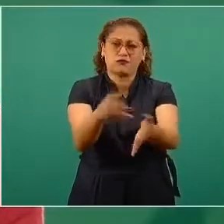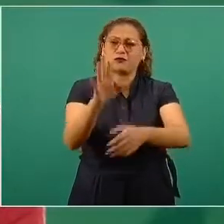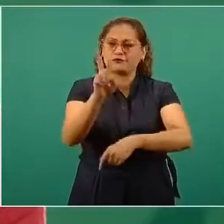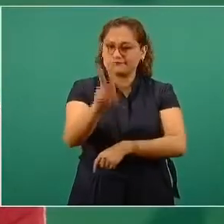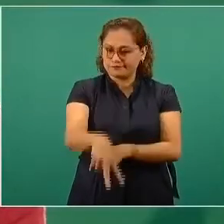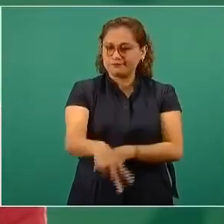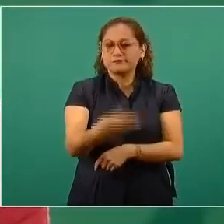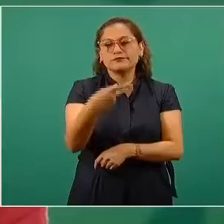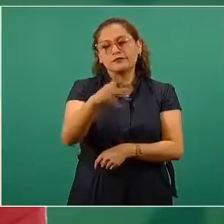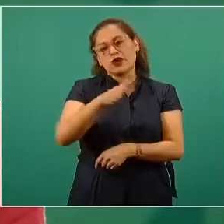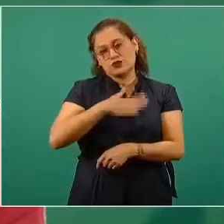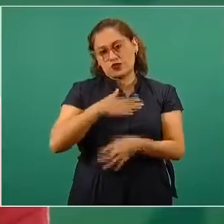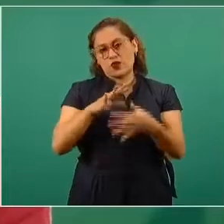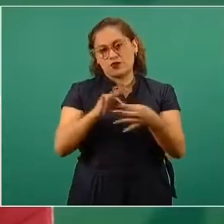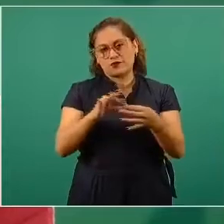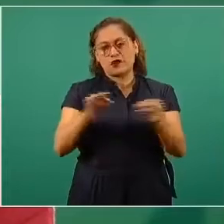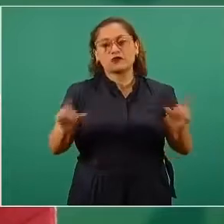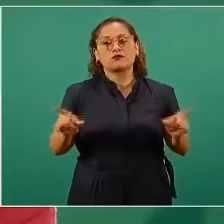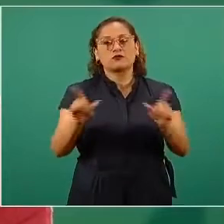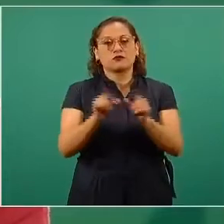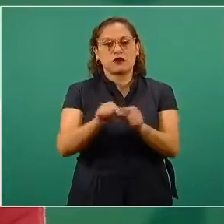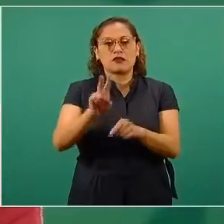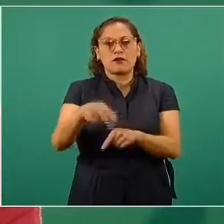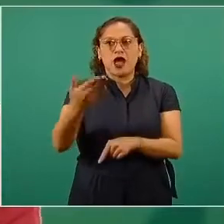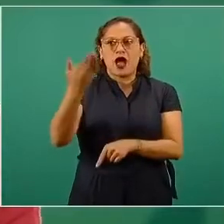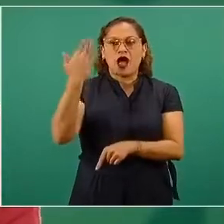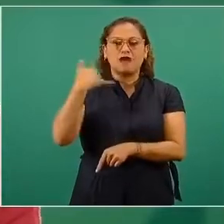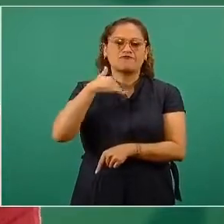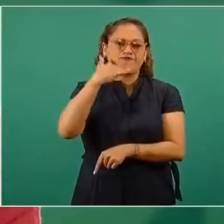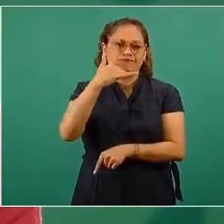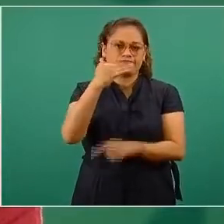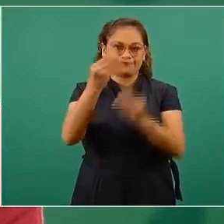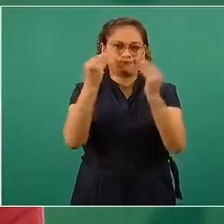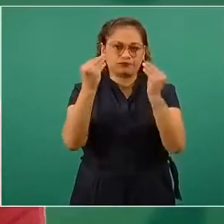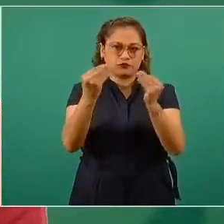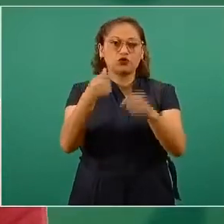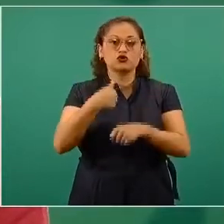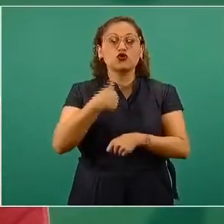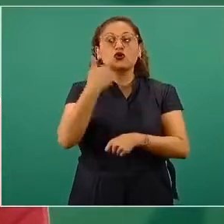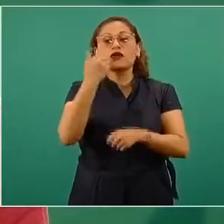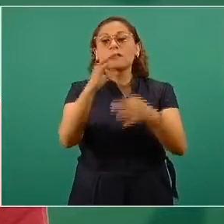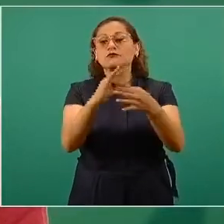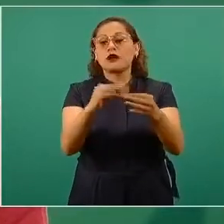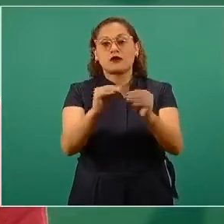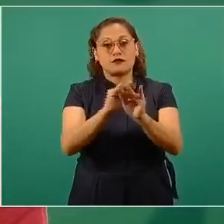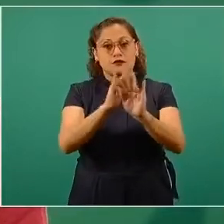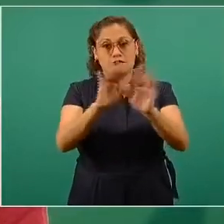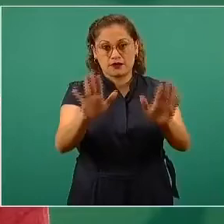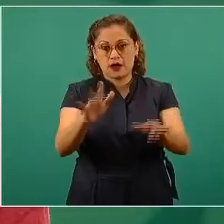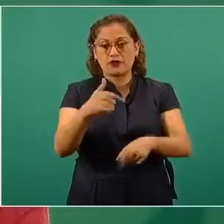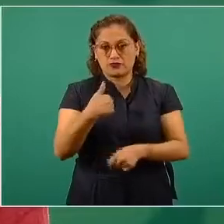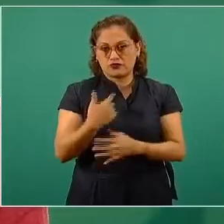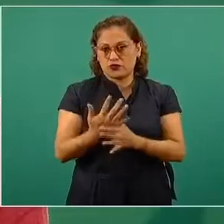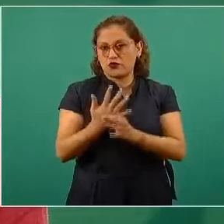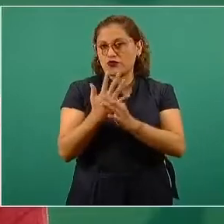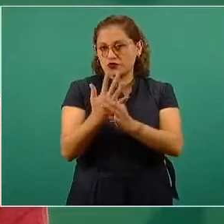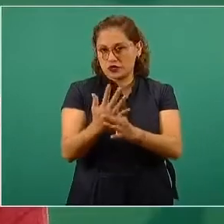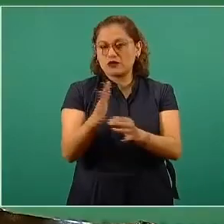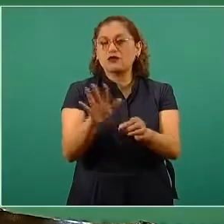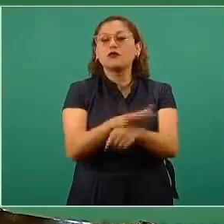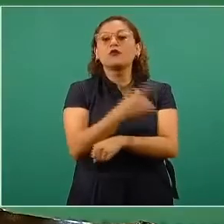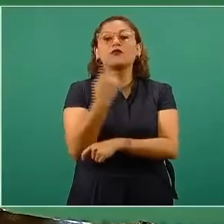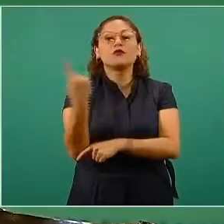resumen es una monstruosa corrupción. Quiero aclarar, siempre que lo digo, lo hago, siempre que menciono esto lo hago, que no